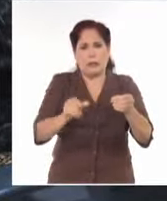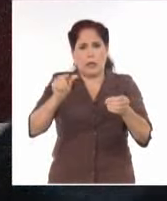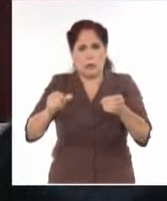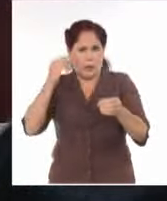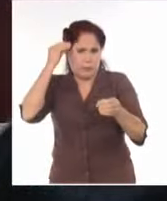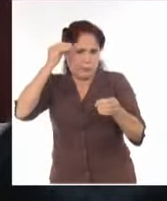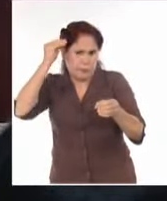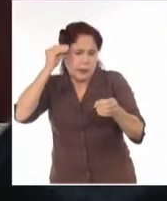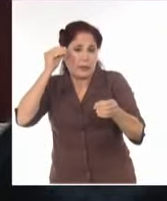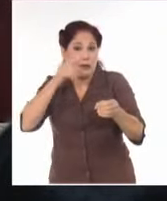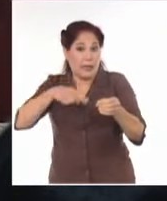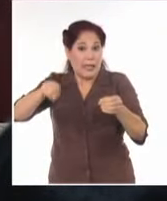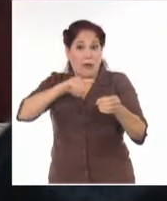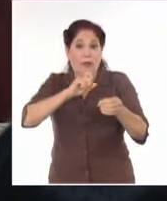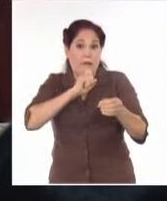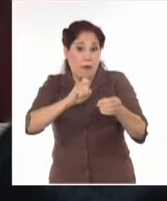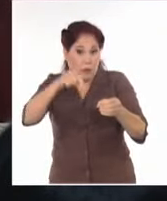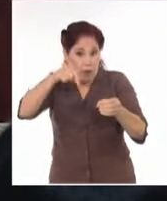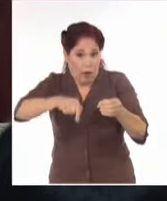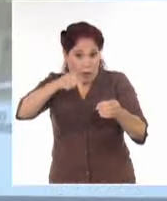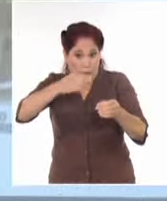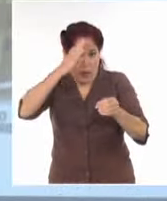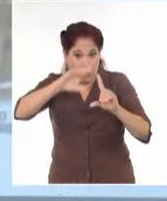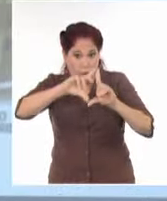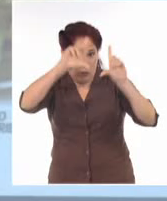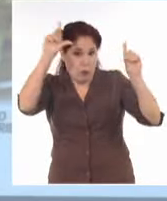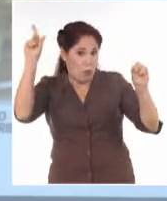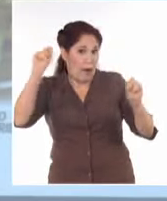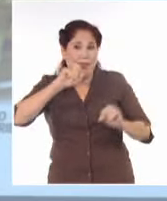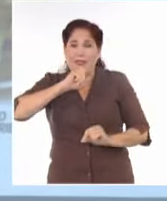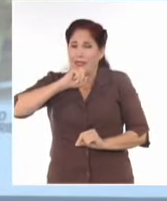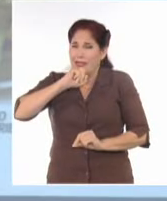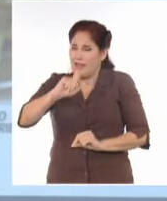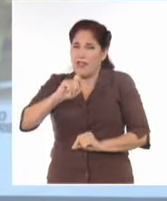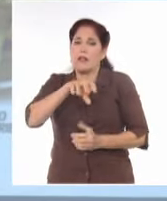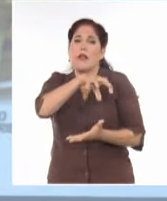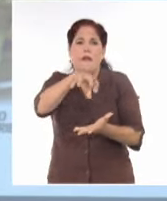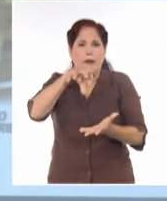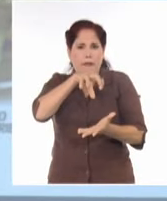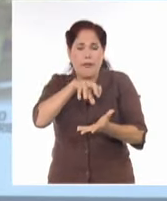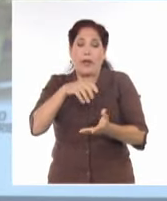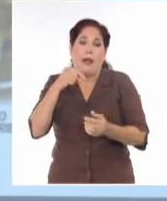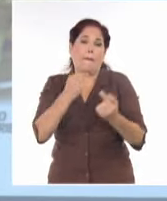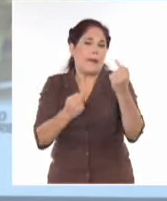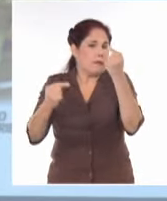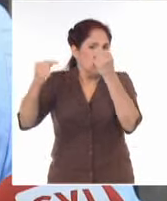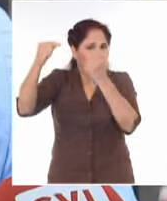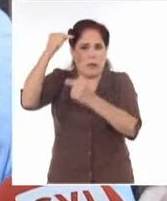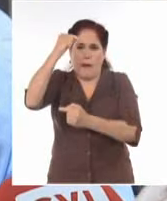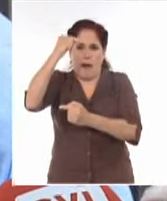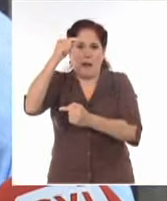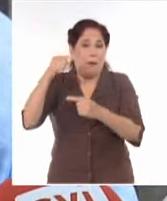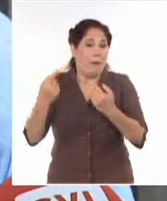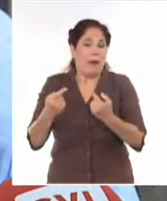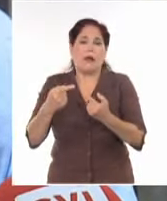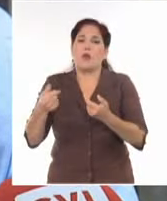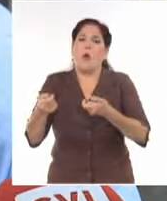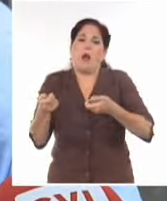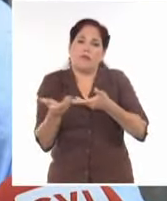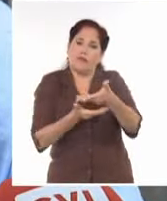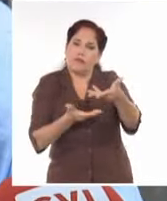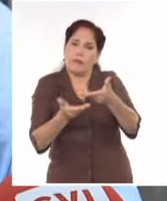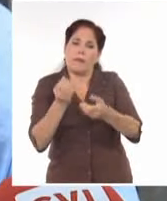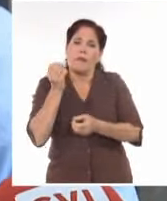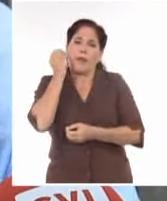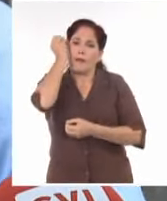a pesar de las dificultades por las que atraviesa el país, la feria debe prevalecer como espacio clave para compartir